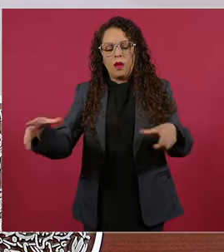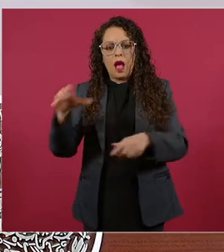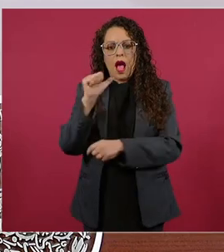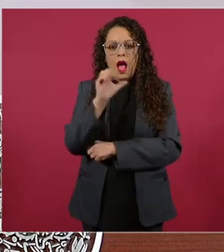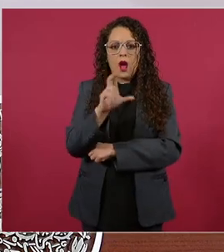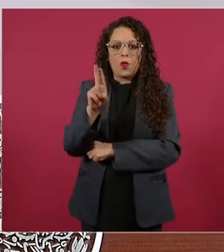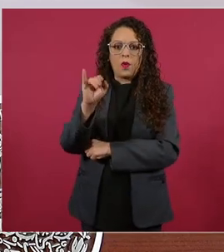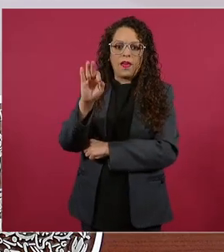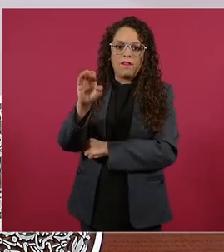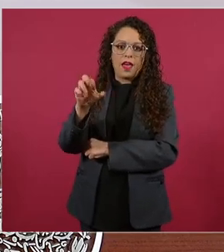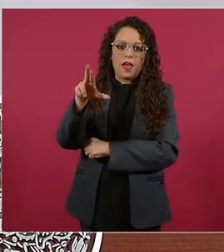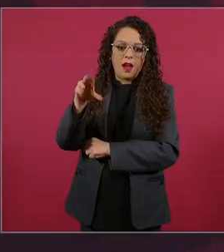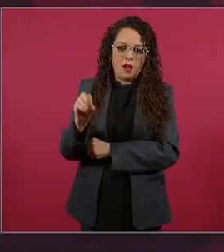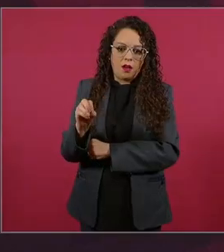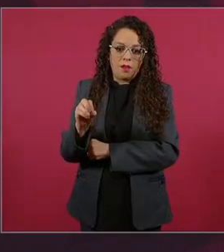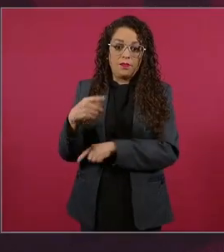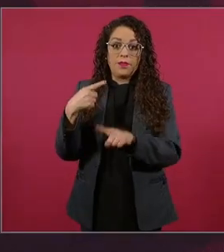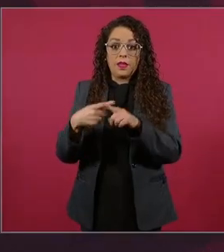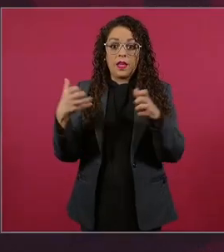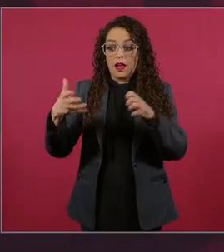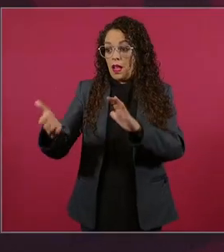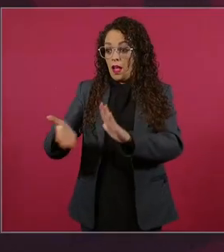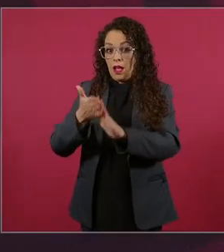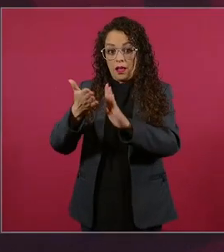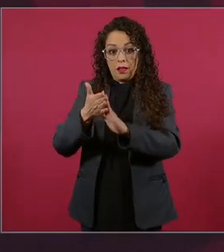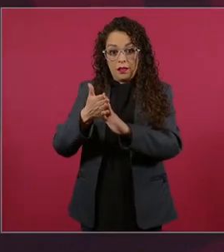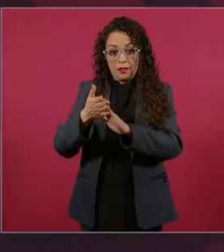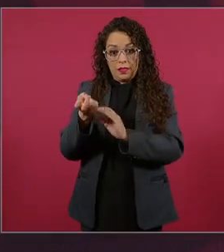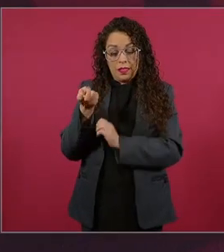desagüe lo construyó Porfirio Díaz